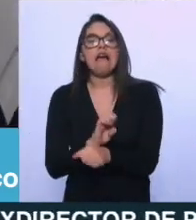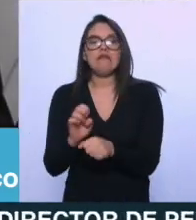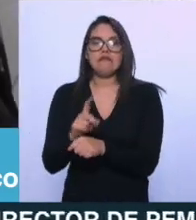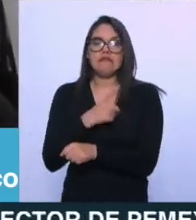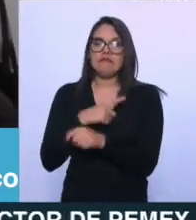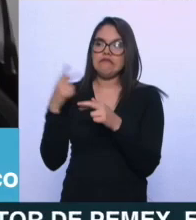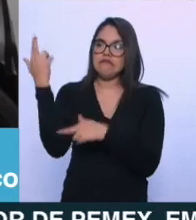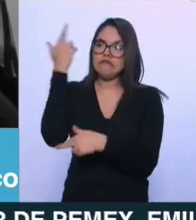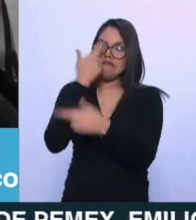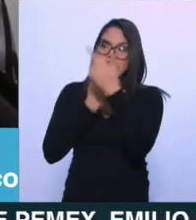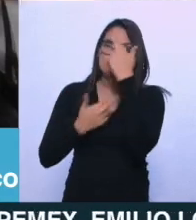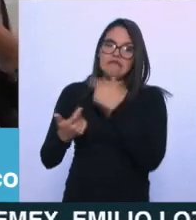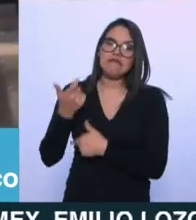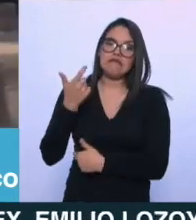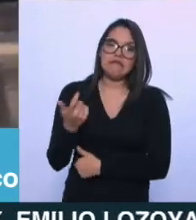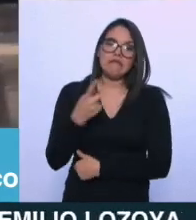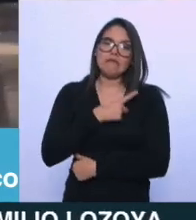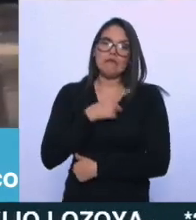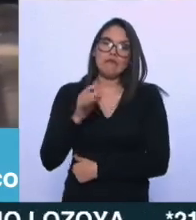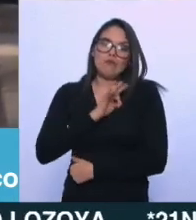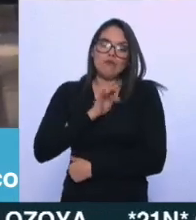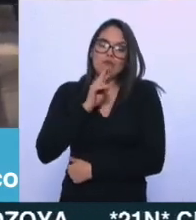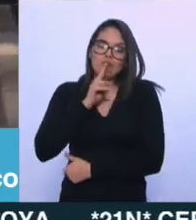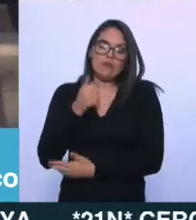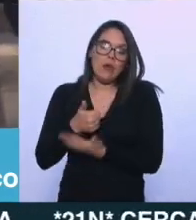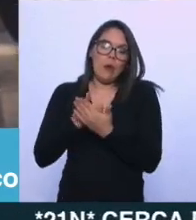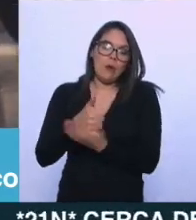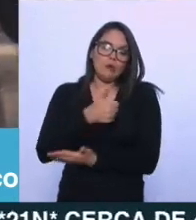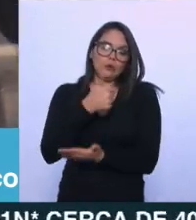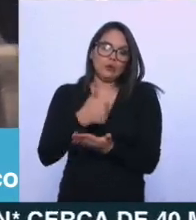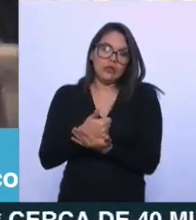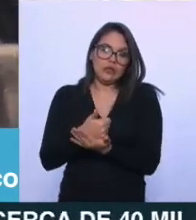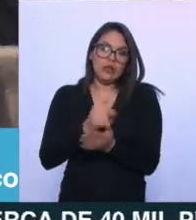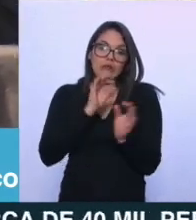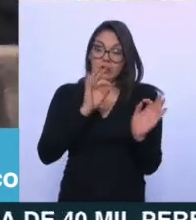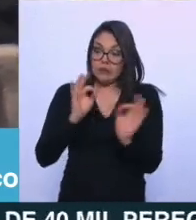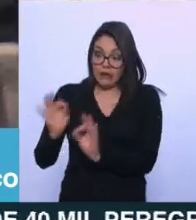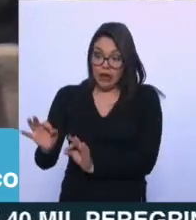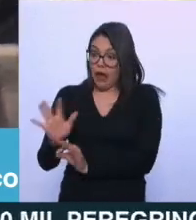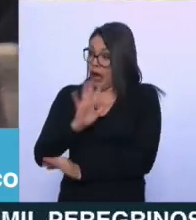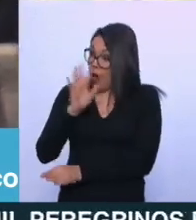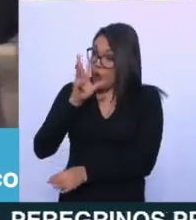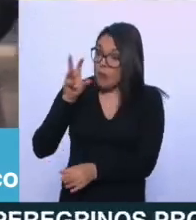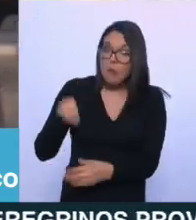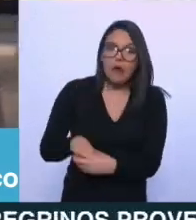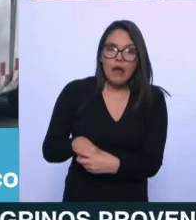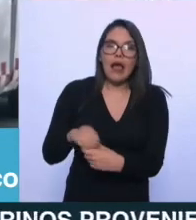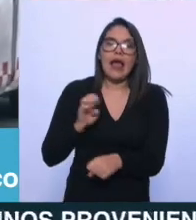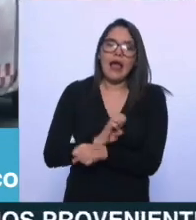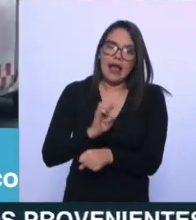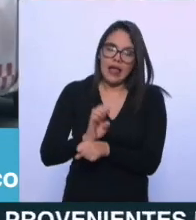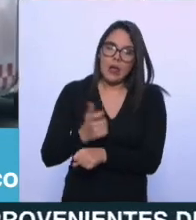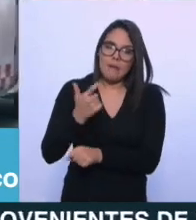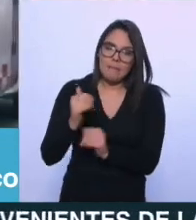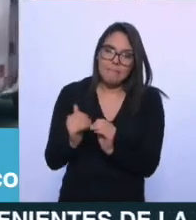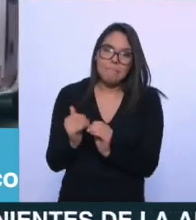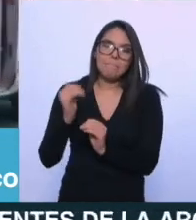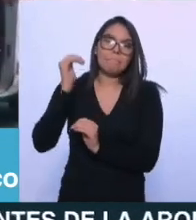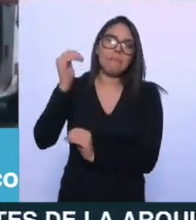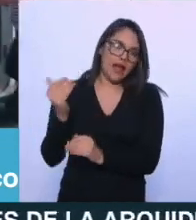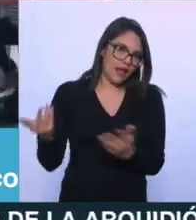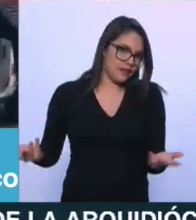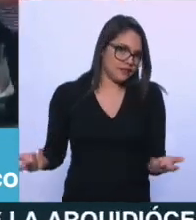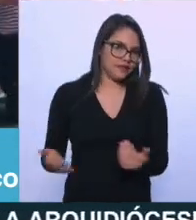que le convenga a toda la ciudad y después podemos hablar de aumentos de tarifas. Prestaciones de ley a los operadores. Eso es lo que